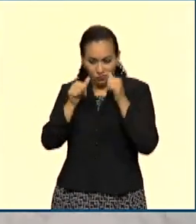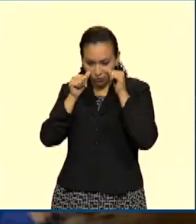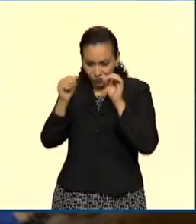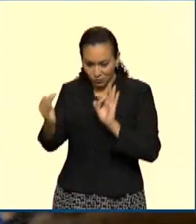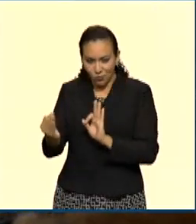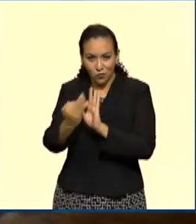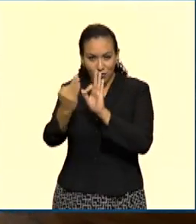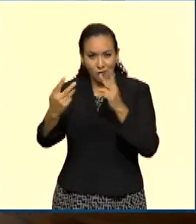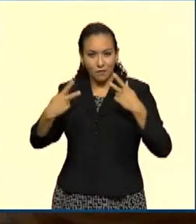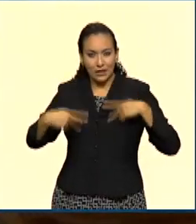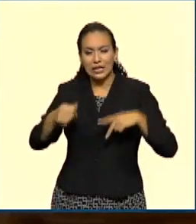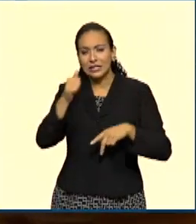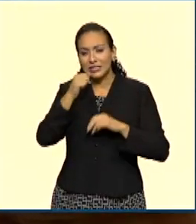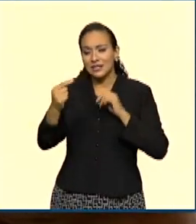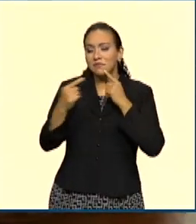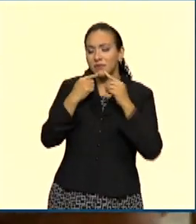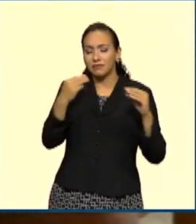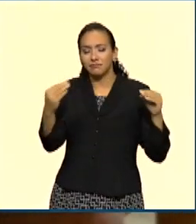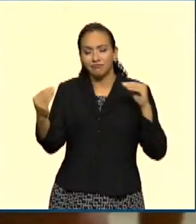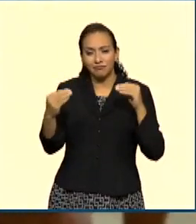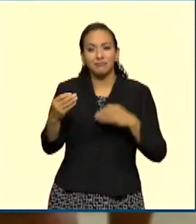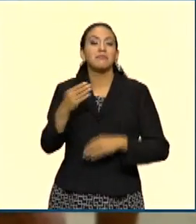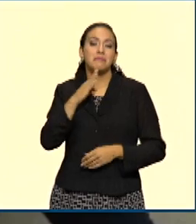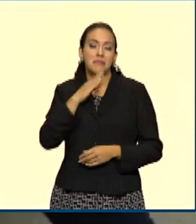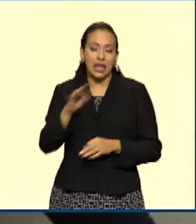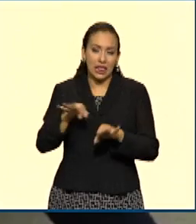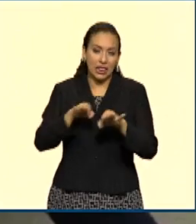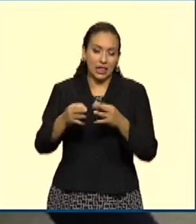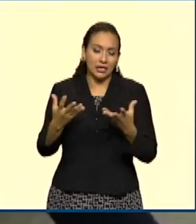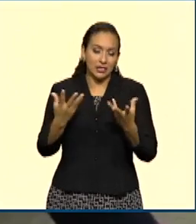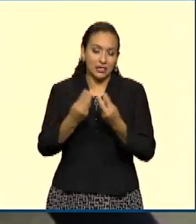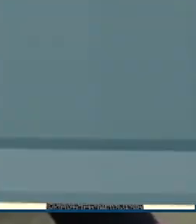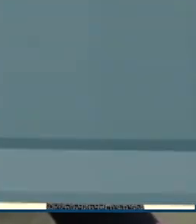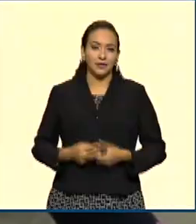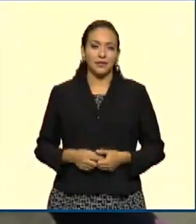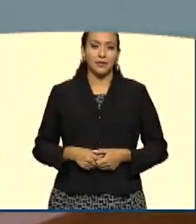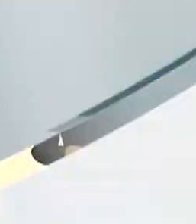siempre el diálogo y la conciliación.